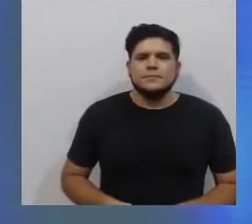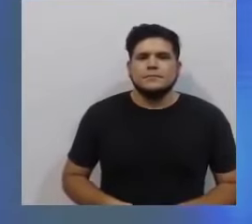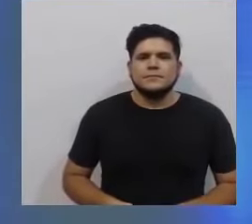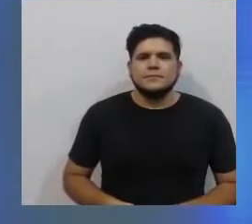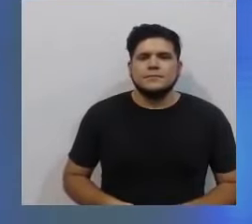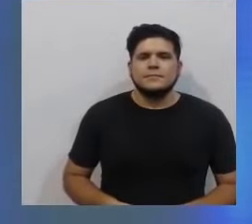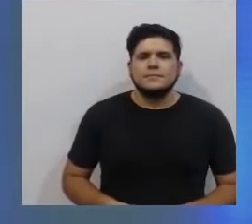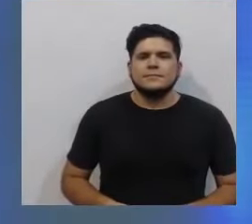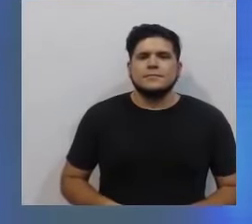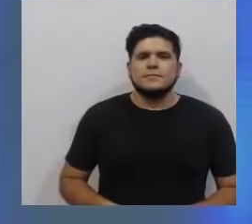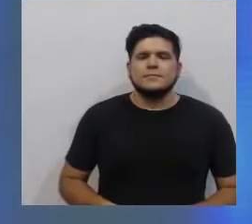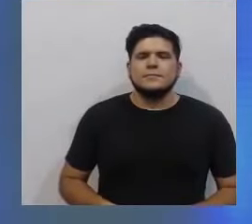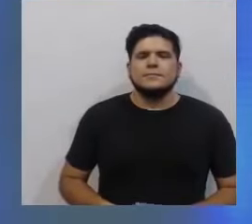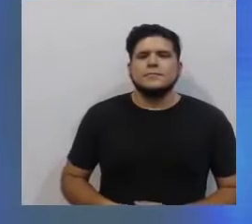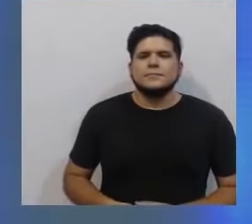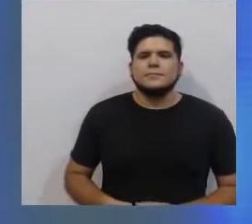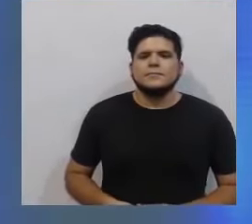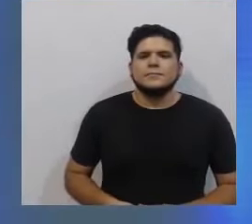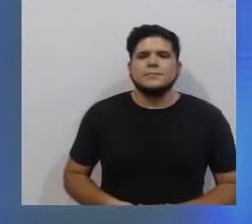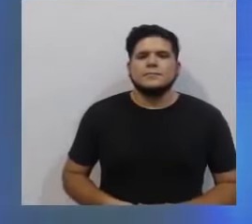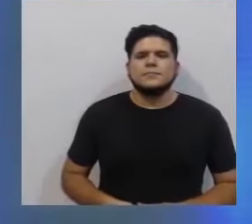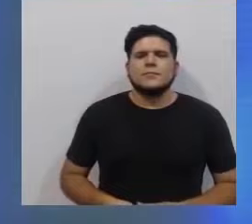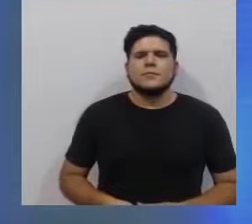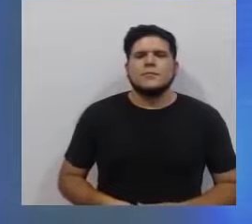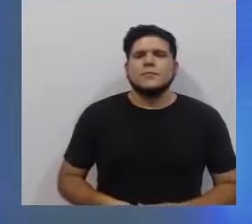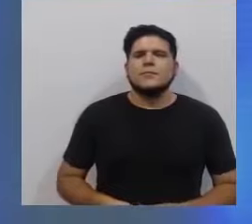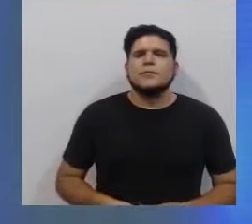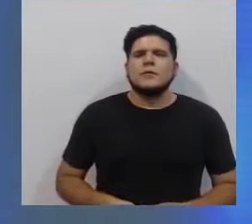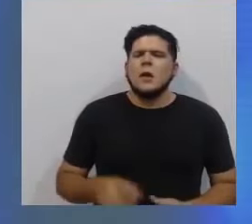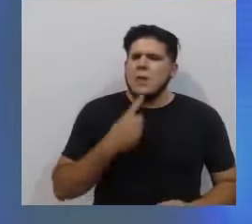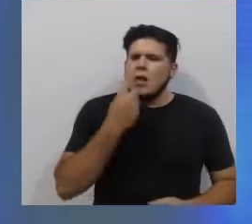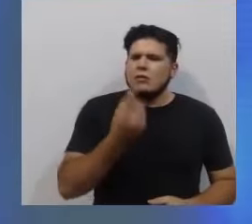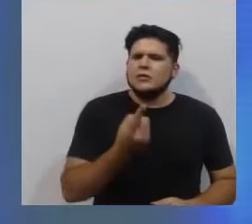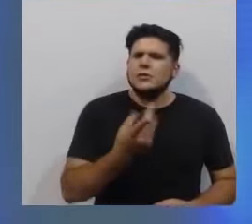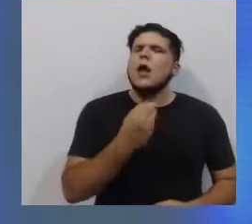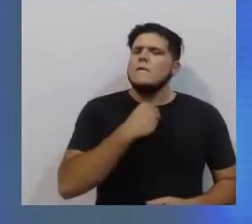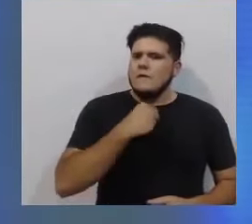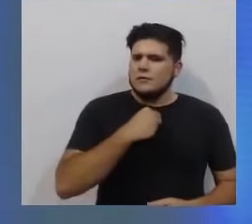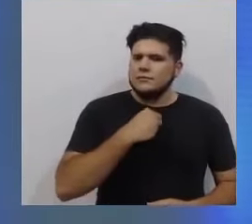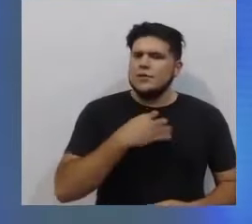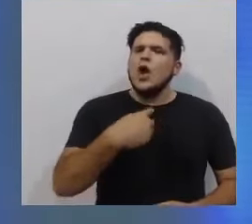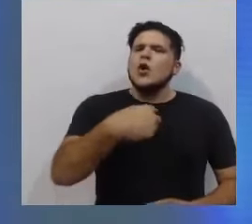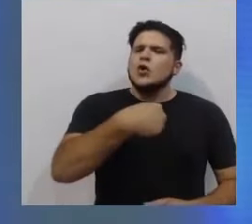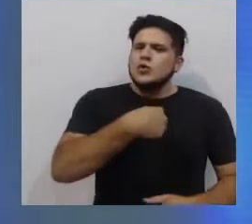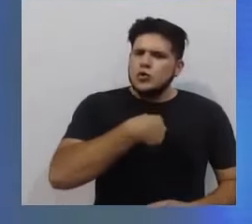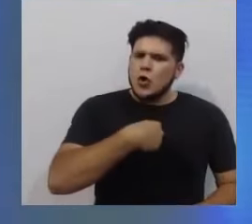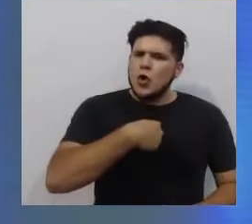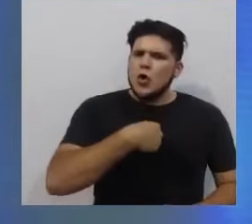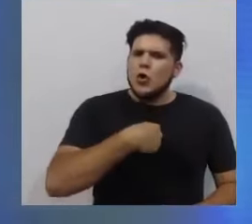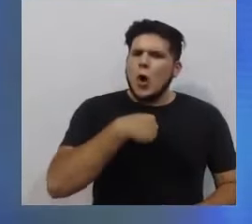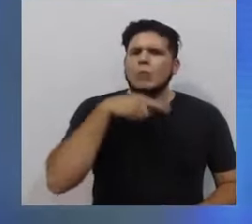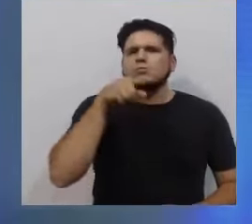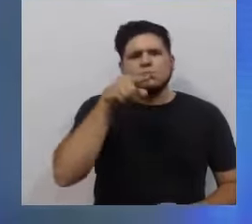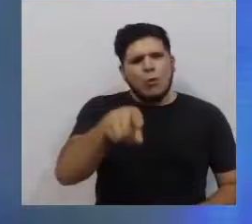también poder brindar diga con fe soy bendecido no prodiga lo con fe